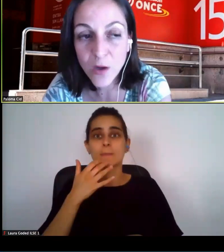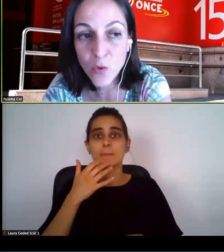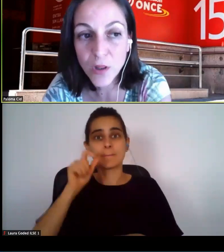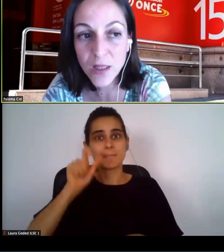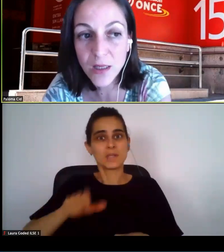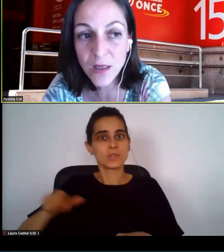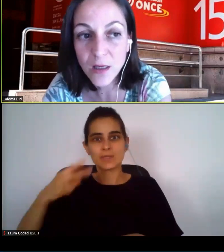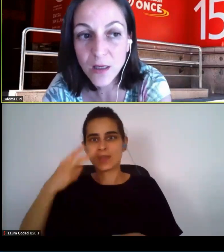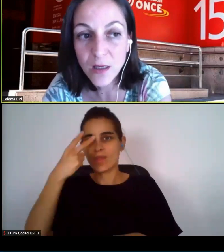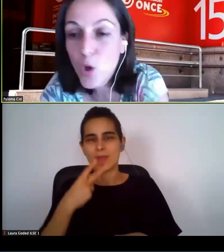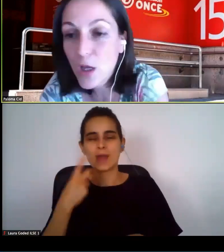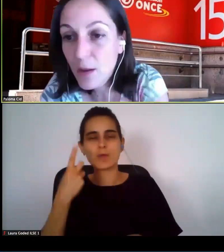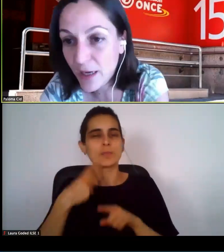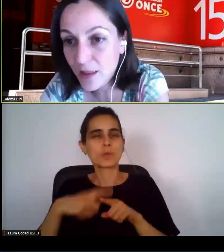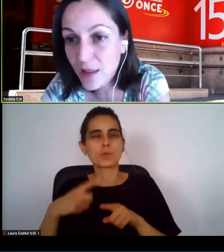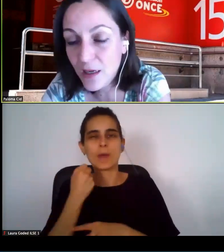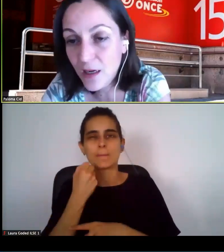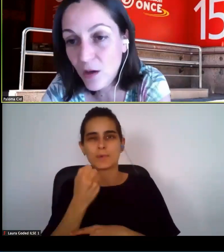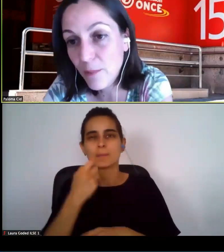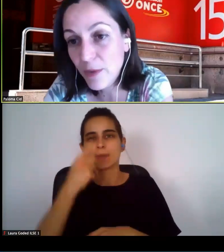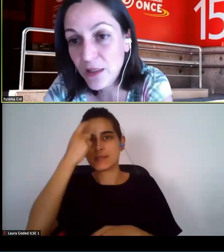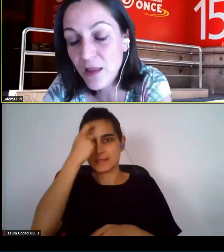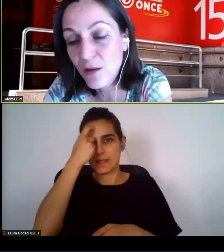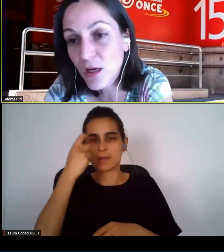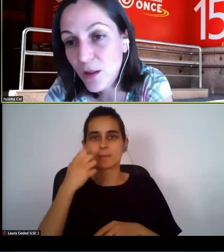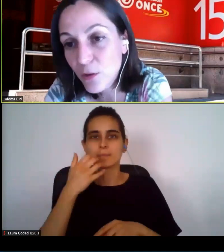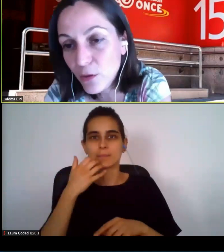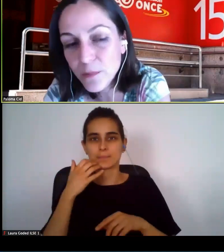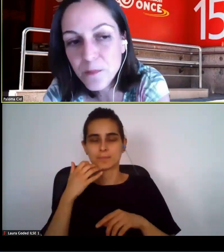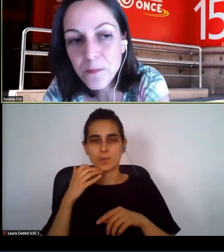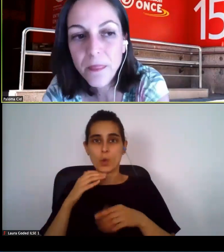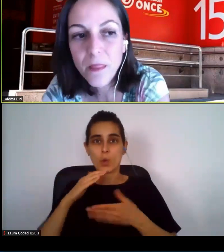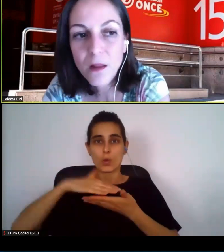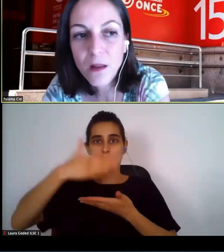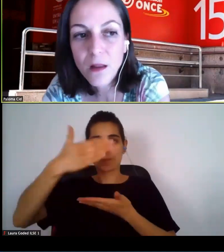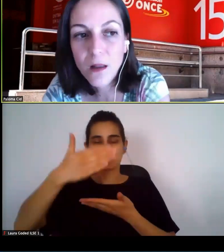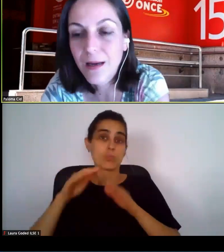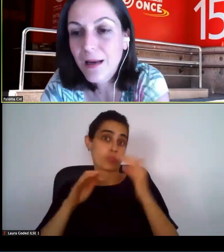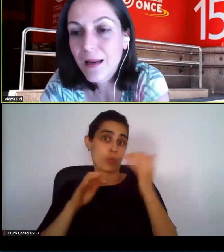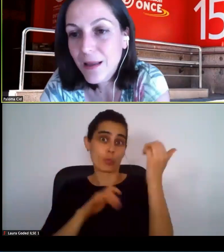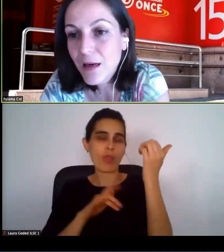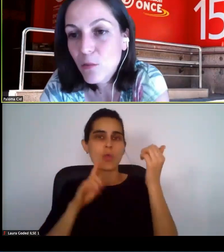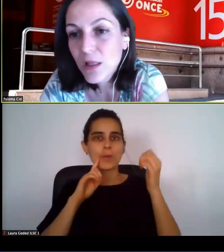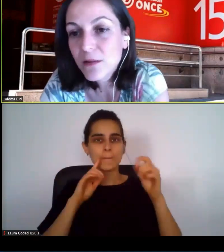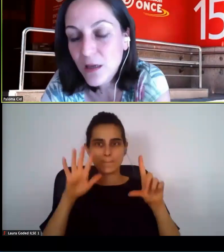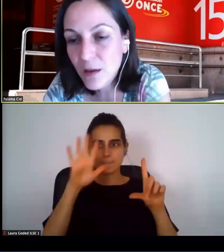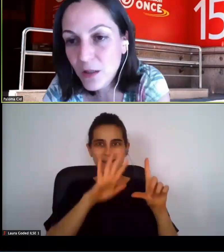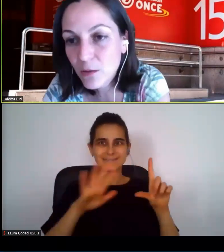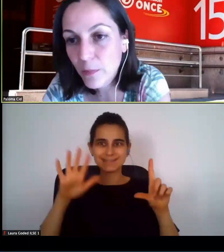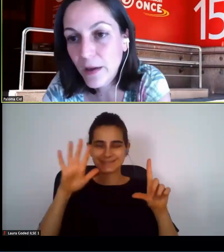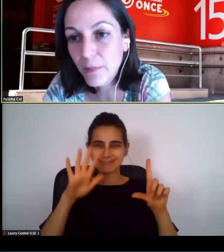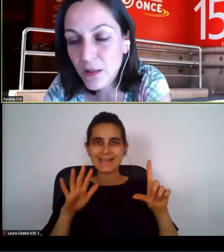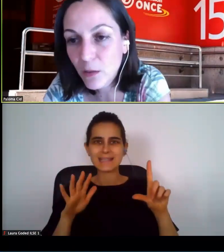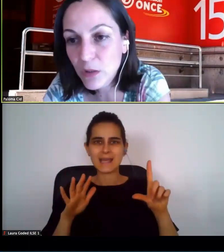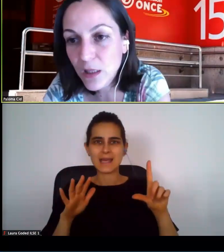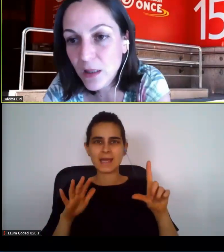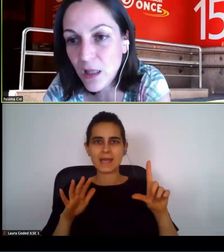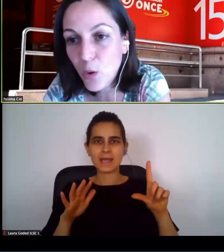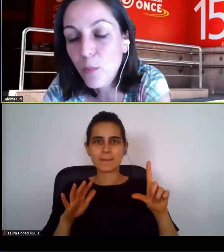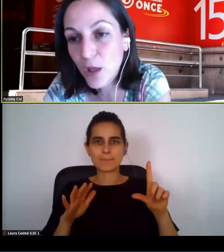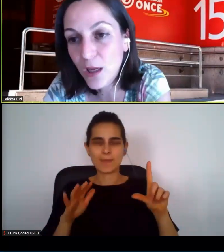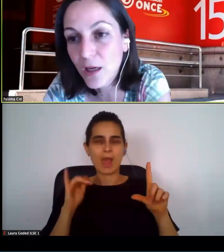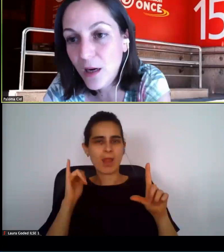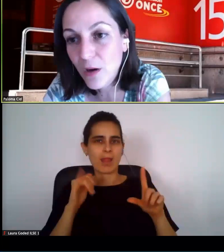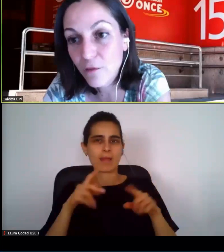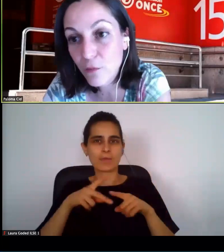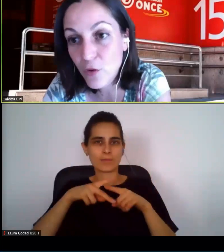para conocer lo que aparece en la pantalla de ordenador, que requiere un entrenamiento para aprender a utilizarlo